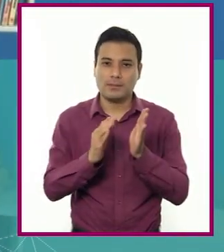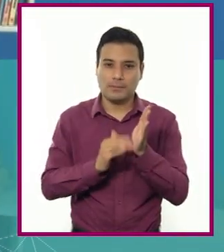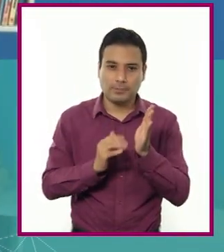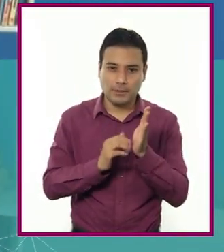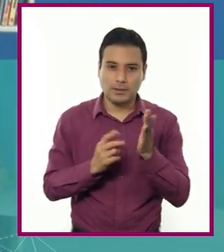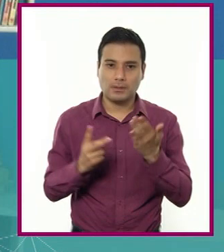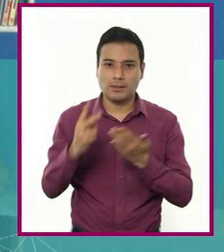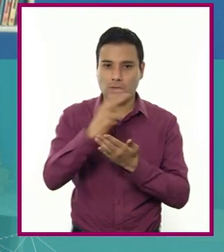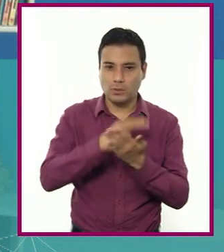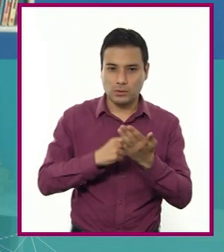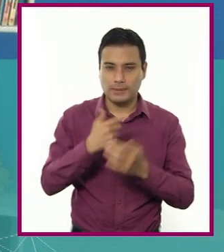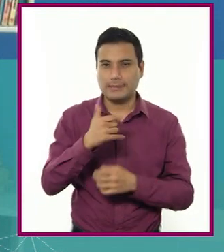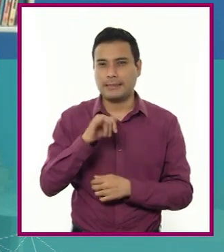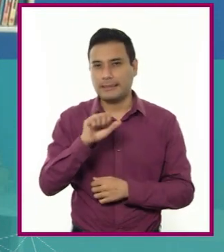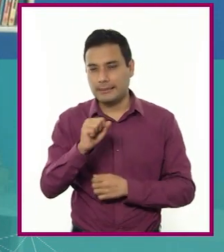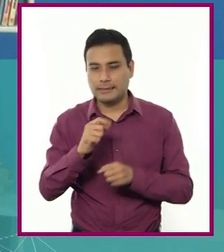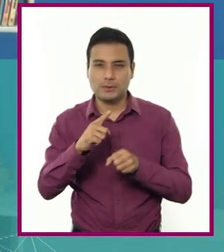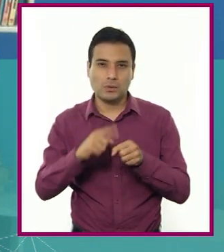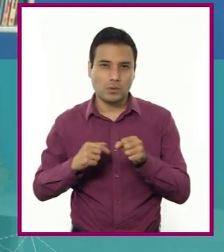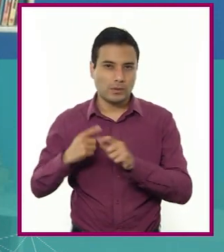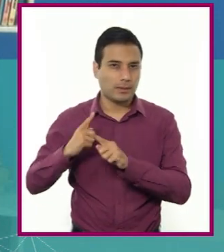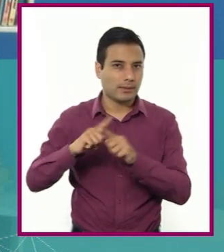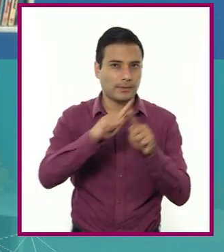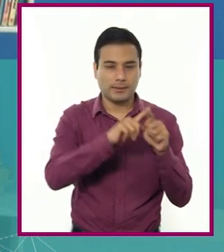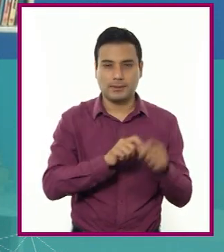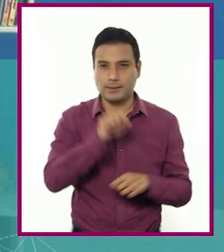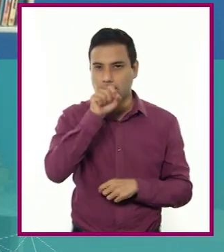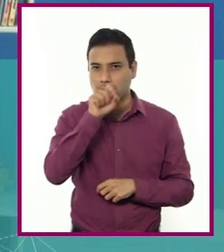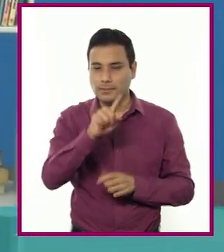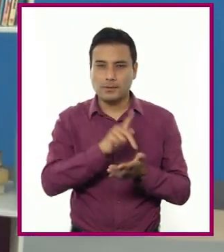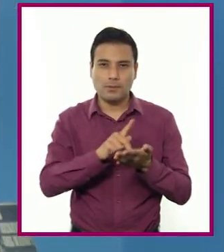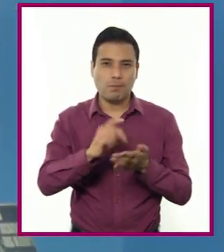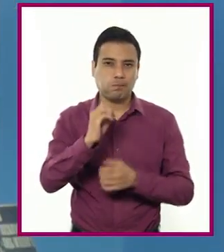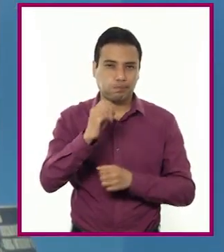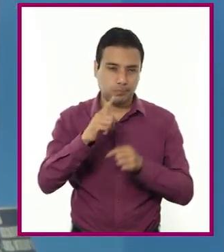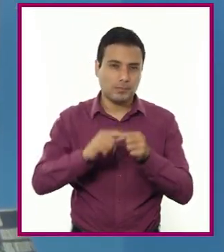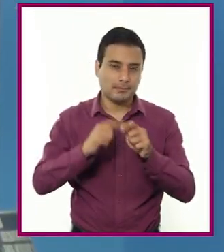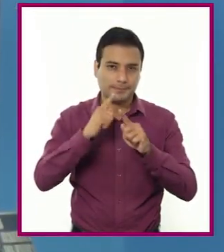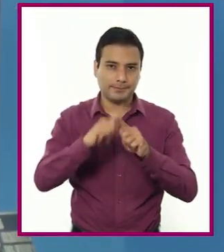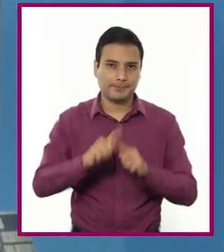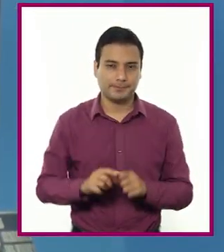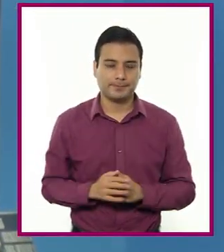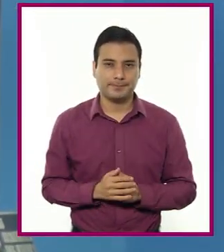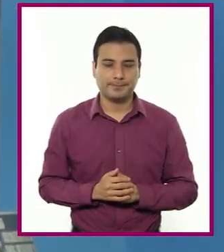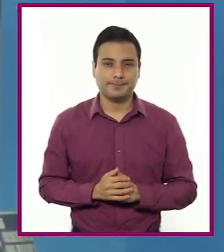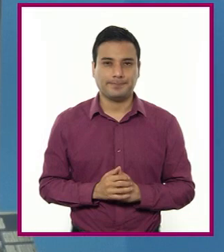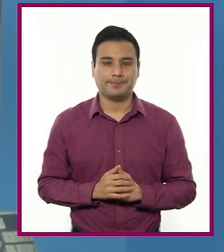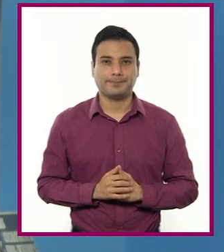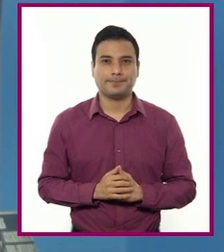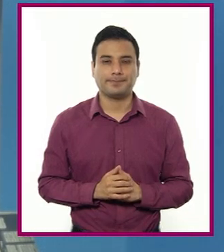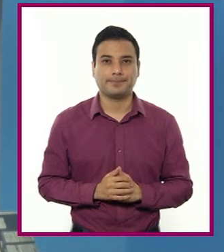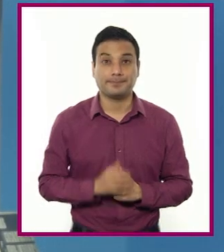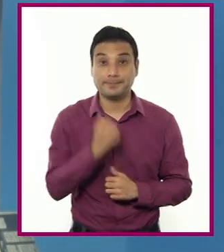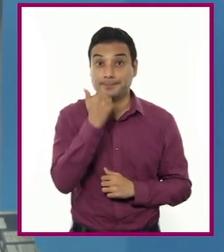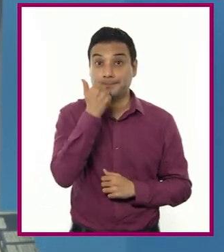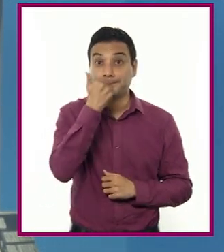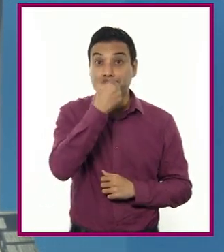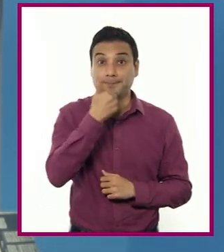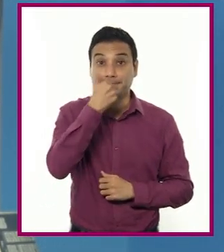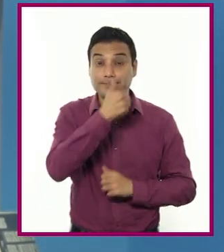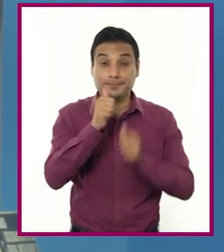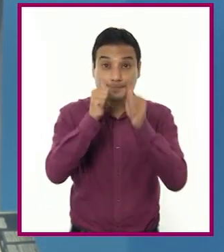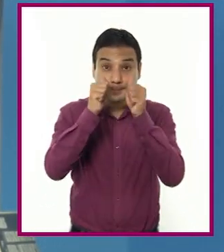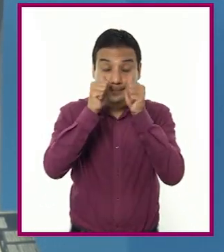colores o gises de colores. También pueden ser plumones de colores. A las alumnas y alumnos con discapacidad